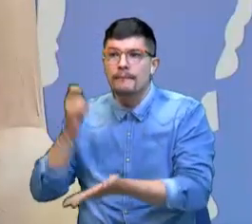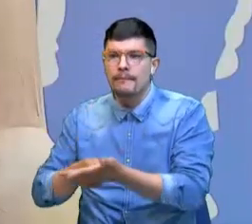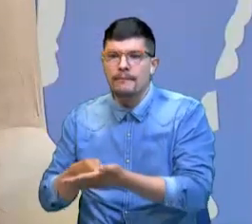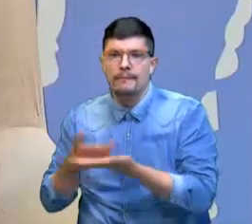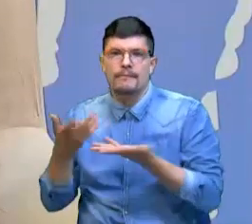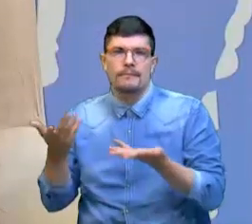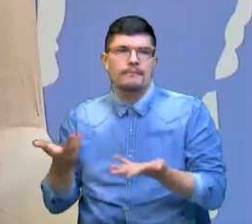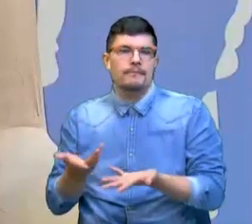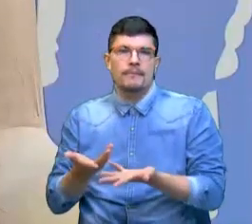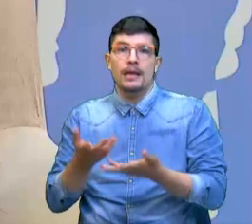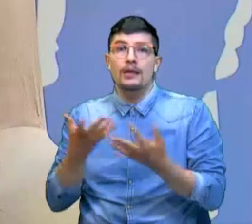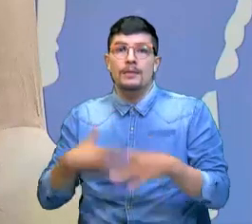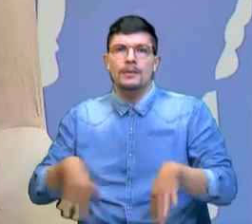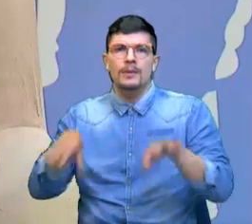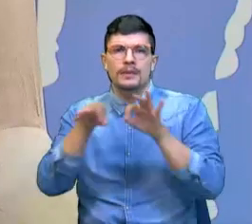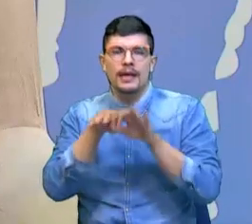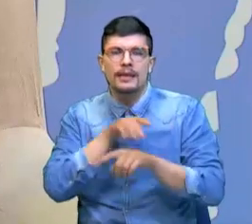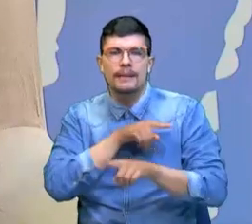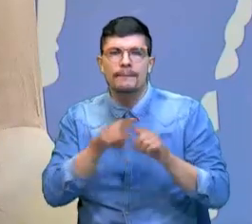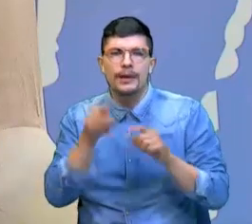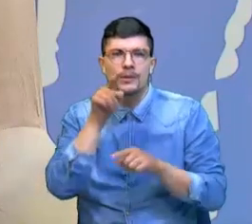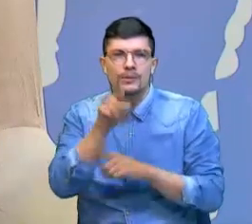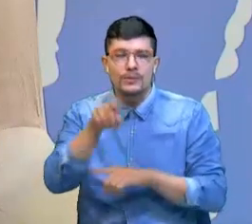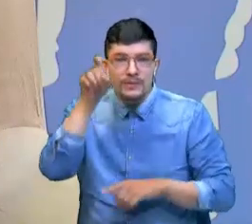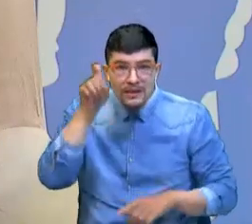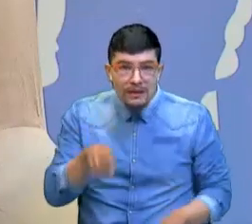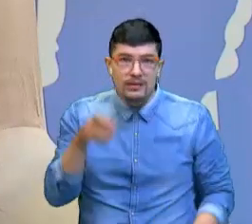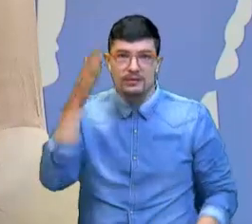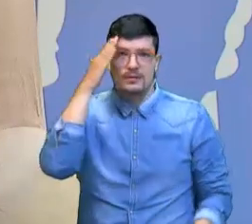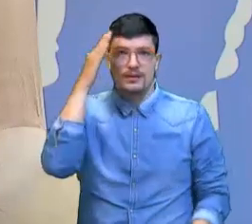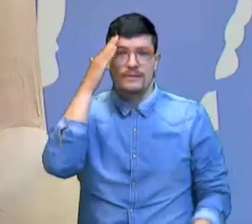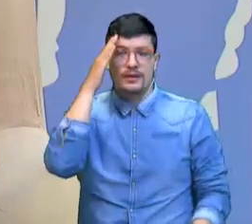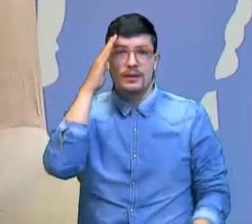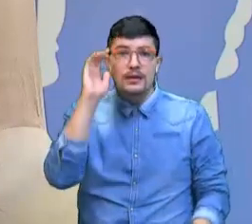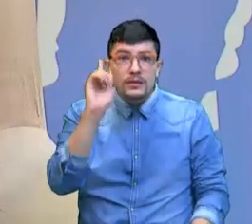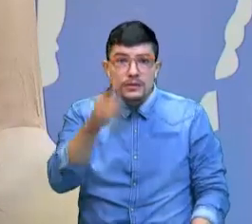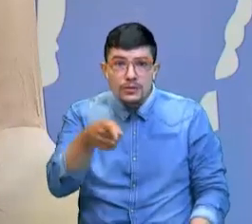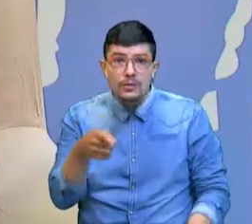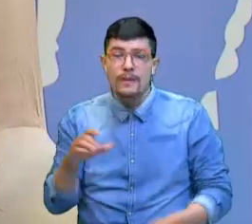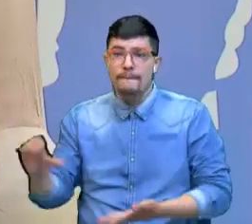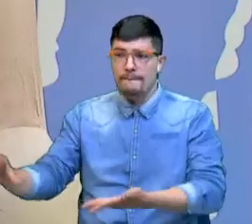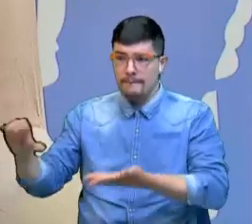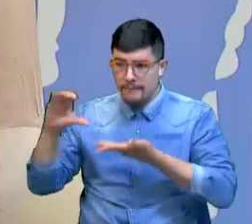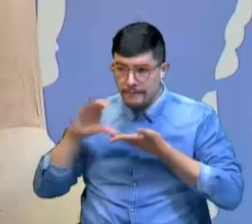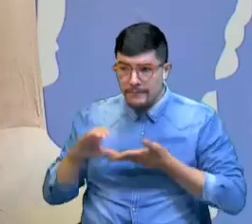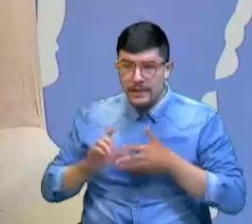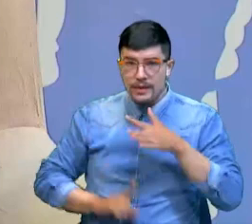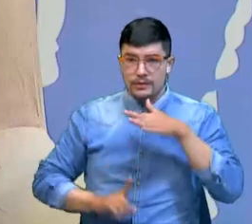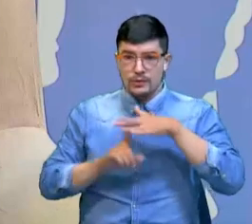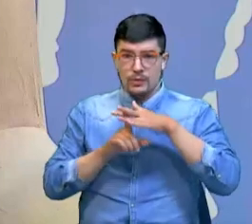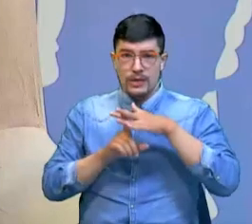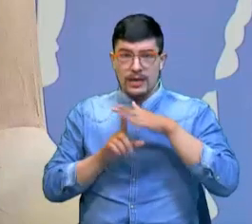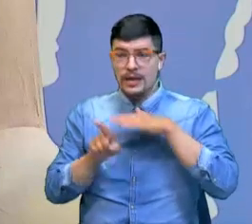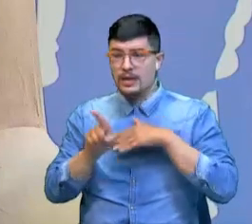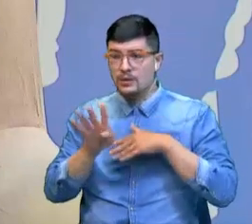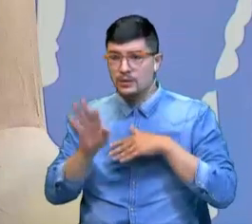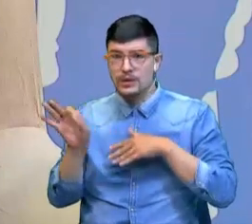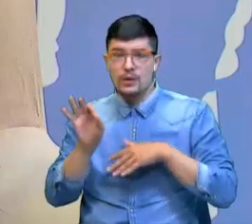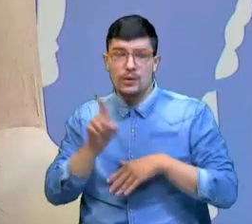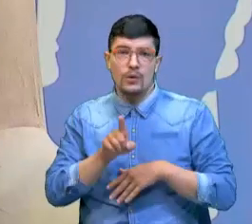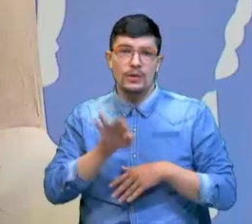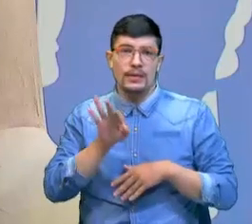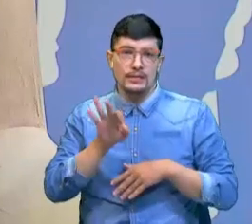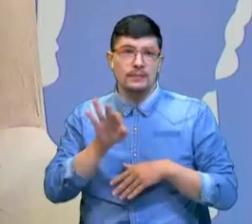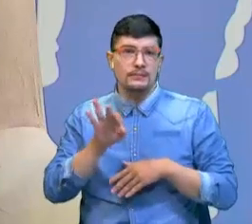vigentes? Lo importante es determinar si la prestación económica nació con 14 o con